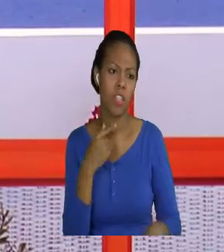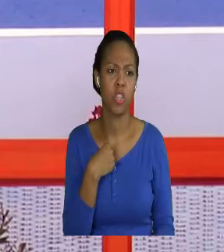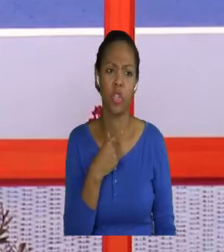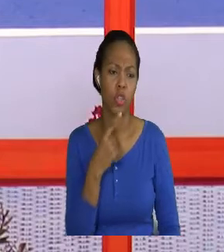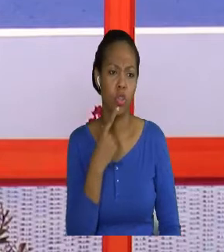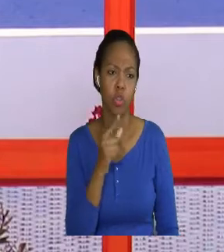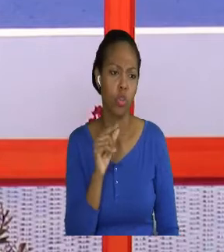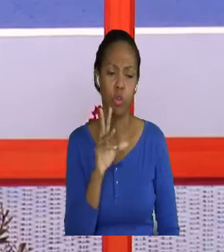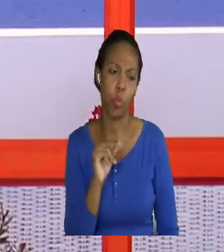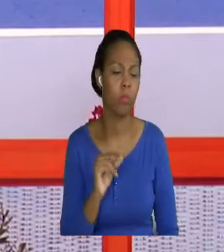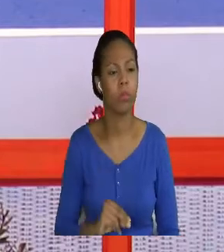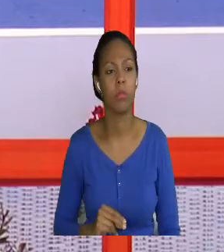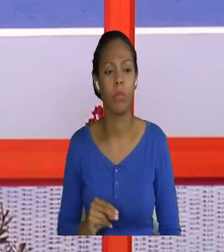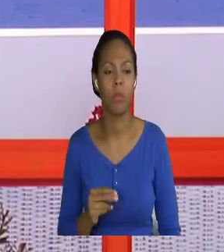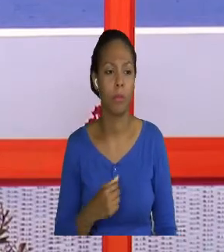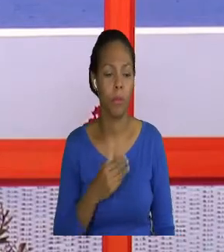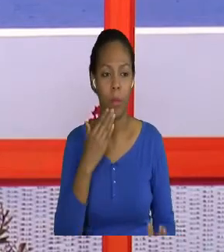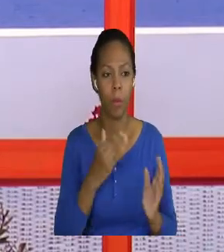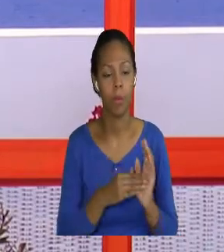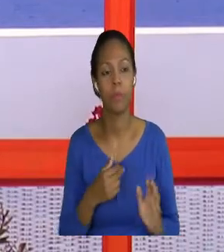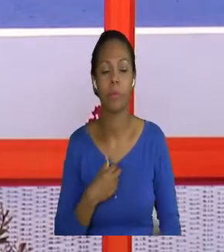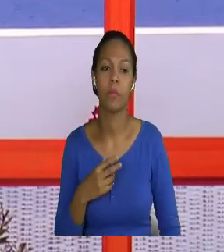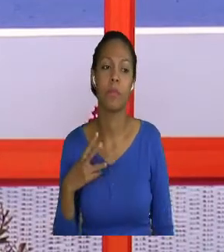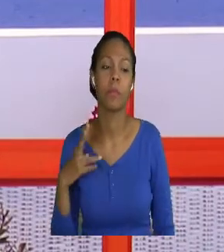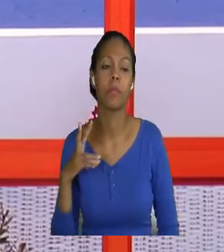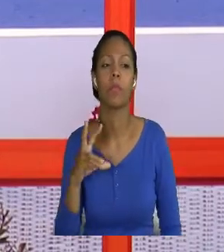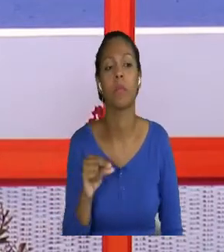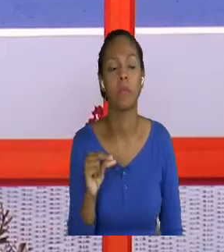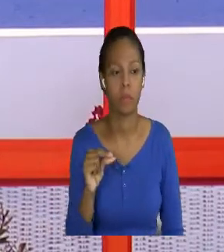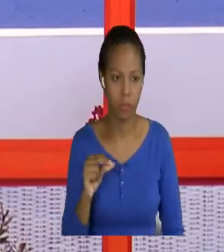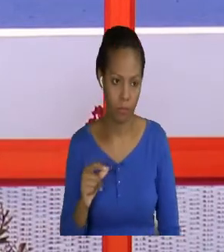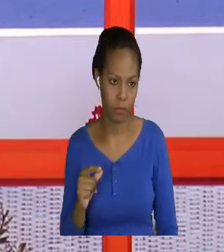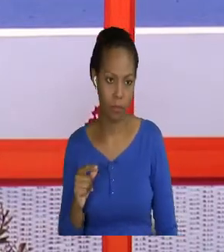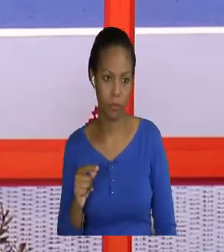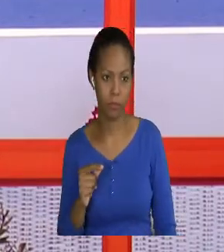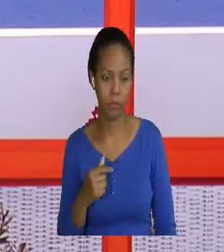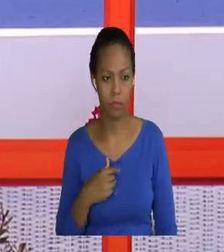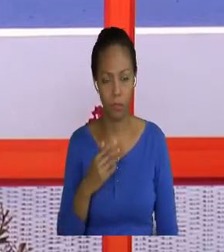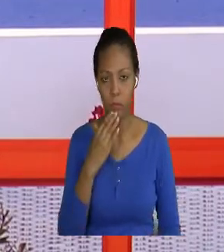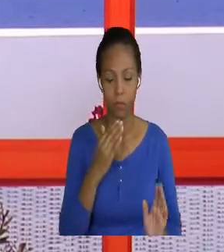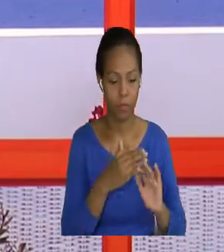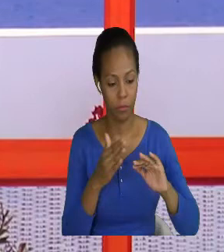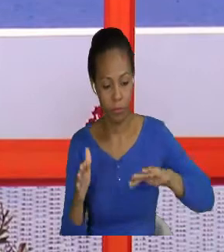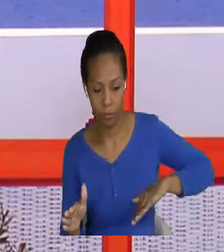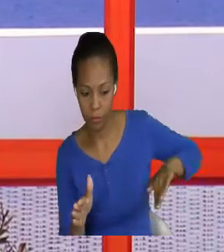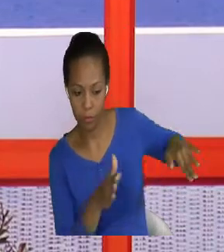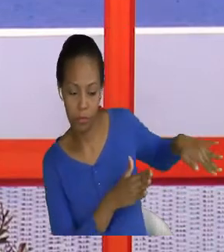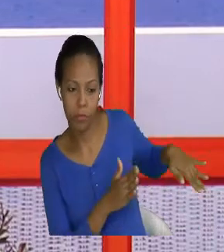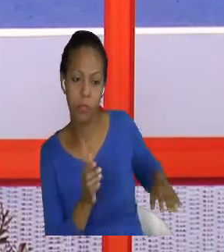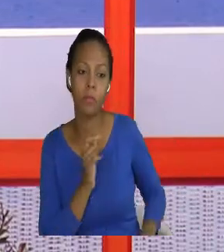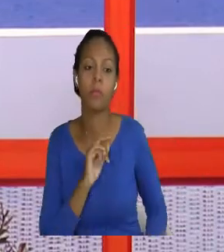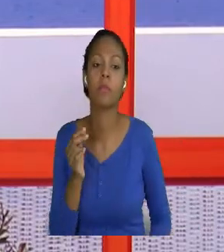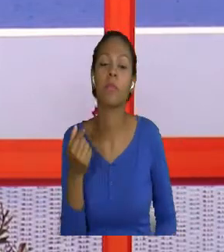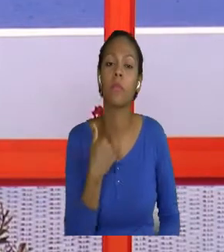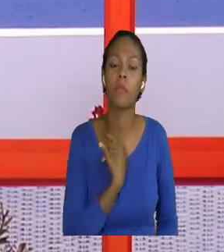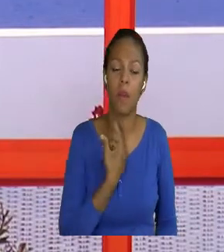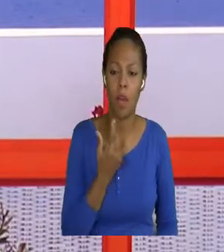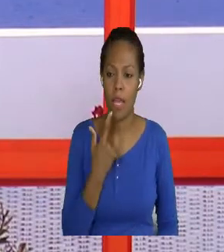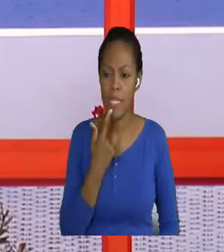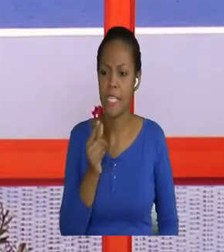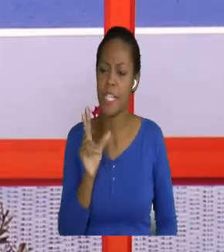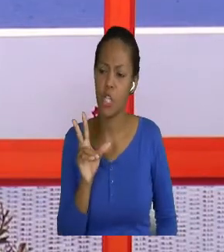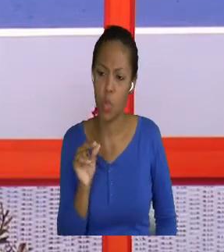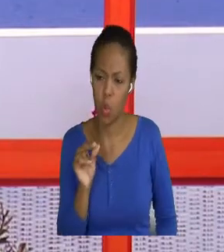necesitamos decir que no, pero no sabemos cómo hacerlo de una manera que no afectemos a la otra persona, que no se sienta mal. Entonces, ¿cómo podemos lograr decir que no a